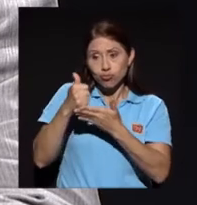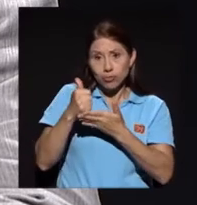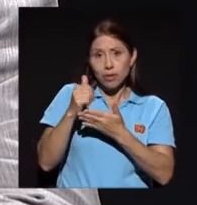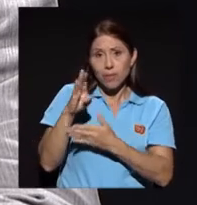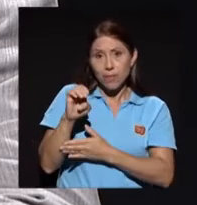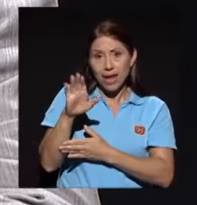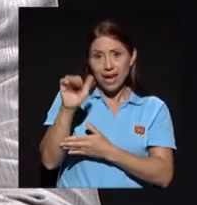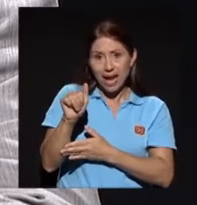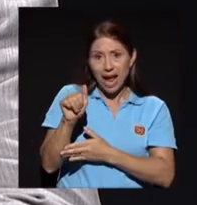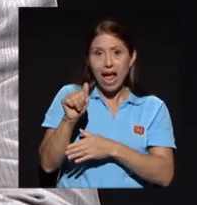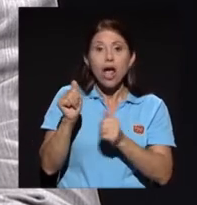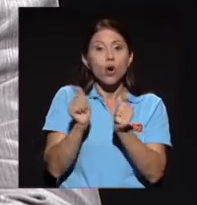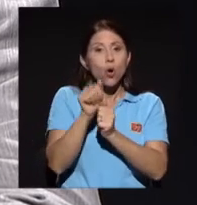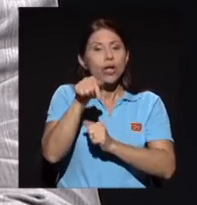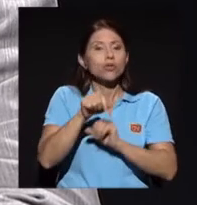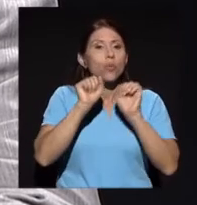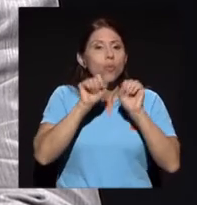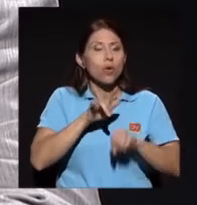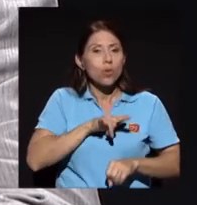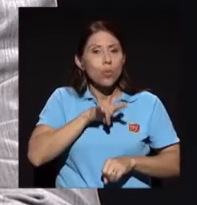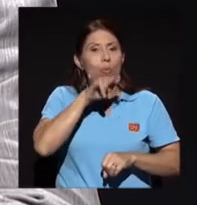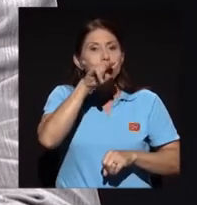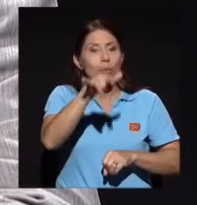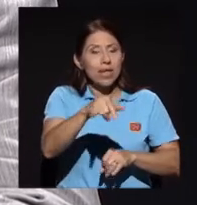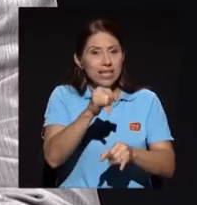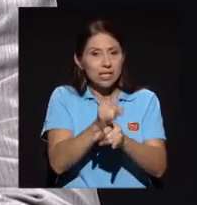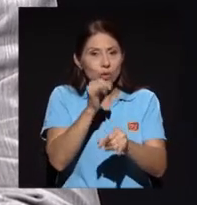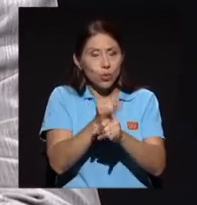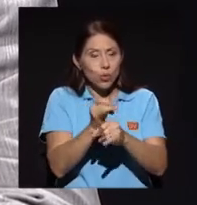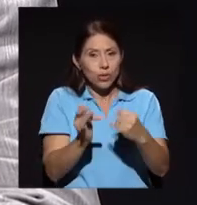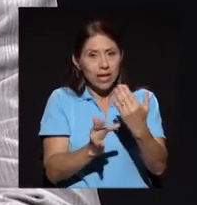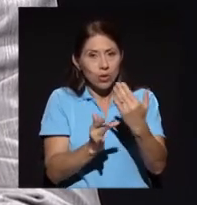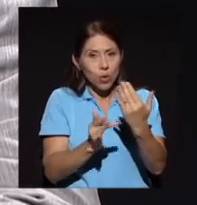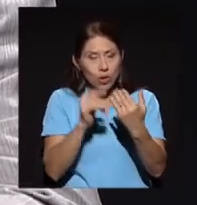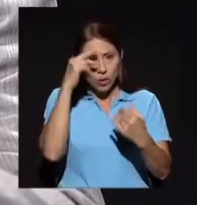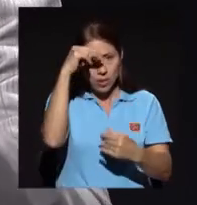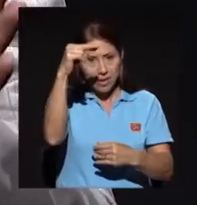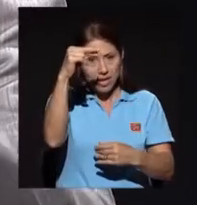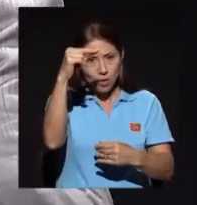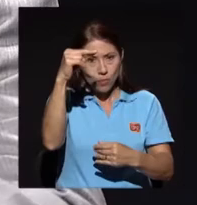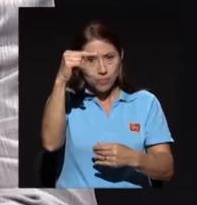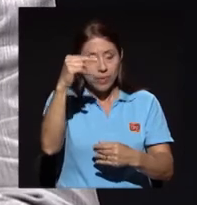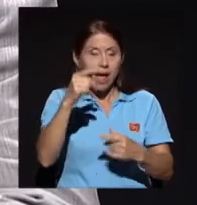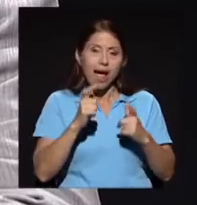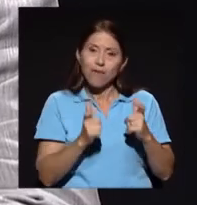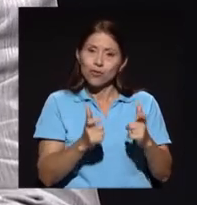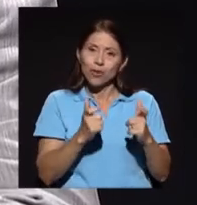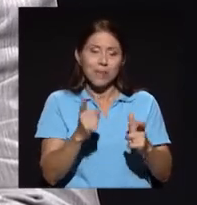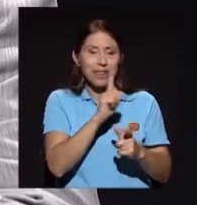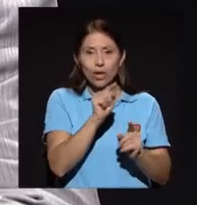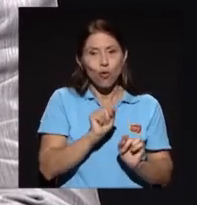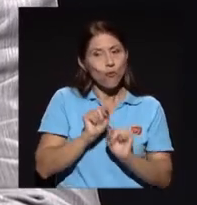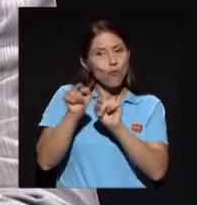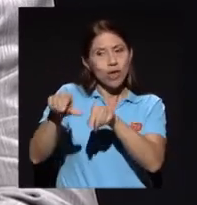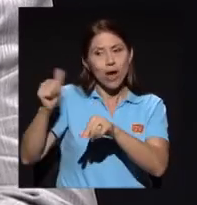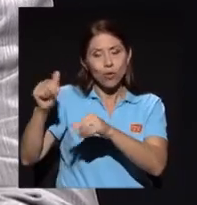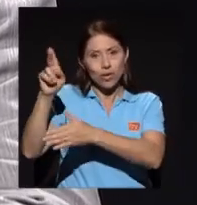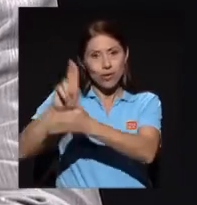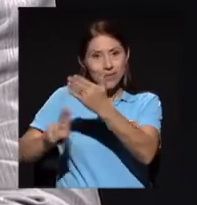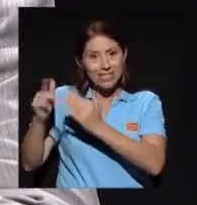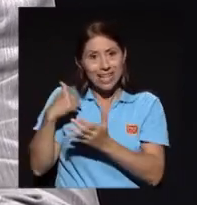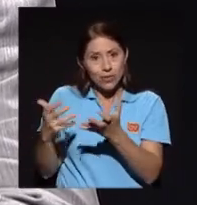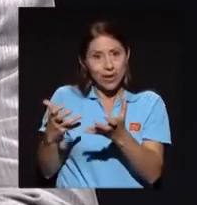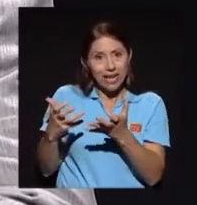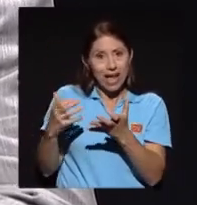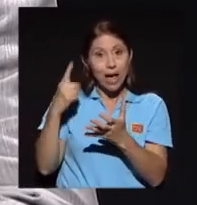dejó irme para el Instituto Tecnológico de Atomo de México. Afortunadamente no me fui para otra universidad, que yo quería irme porque un buen profesor sentado